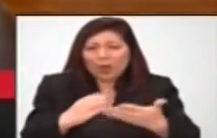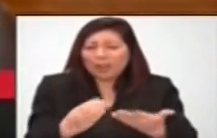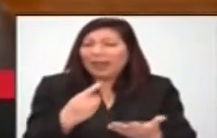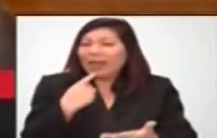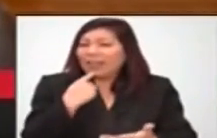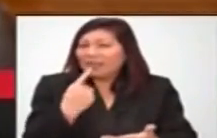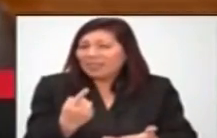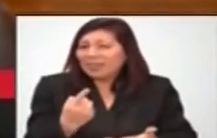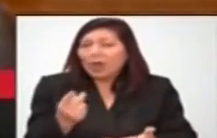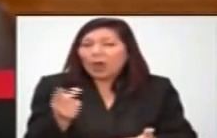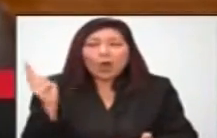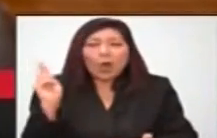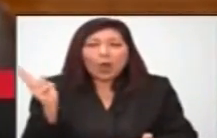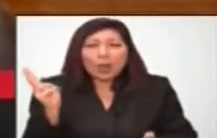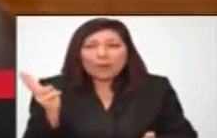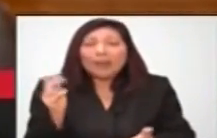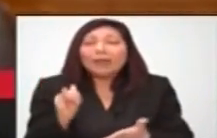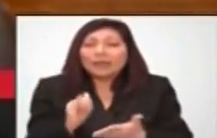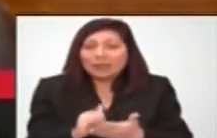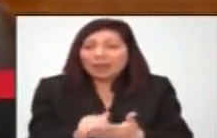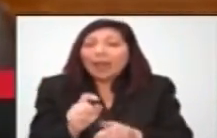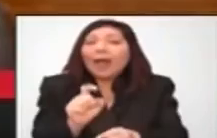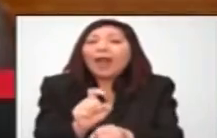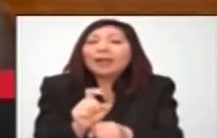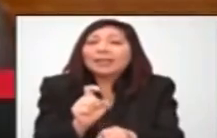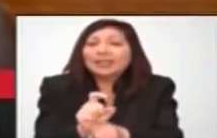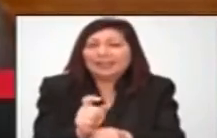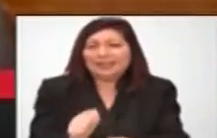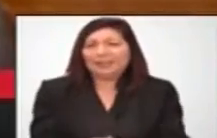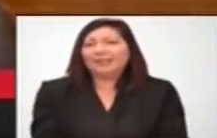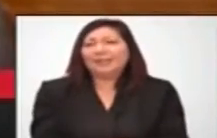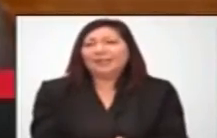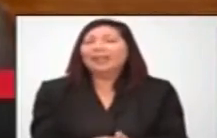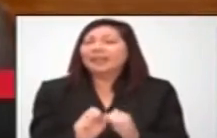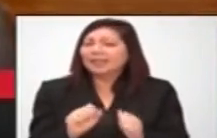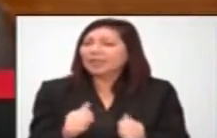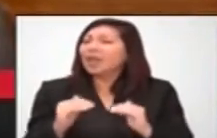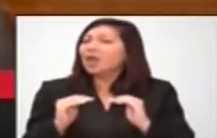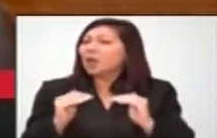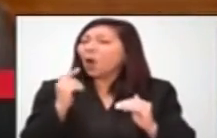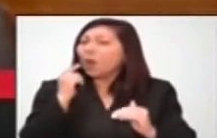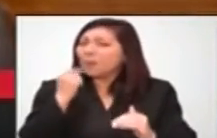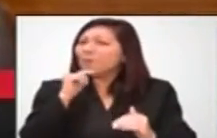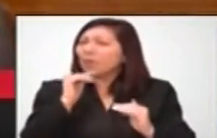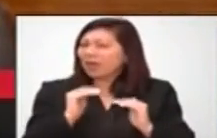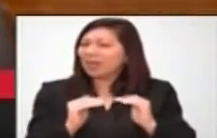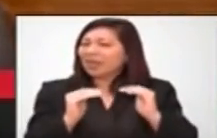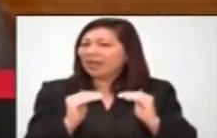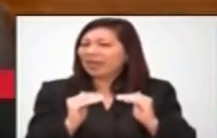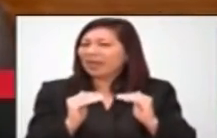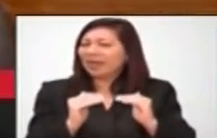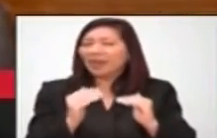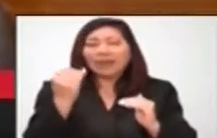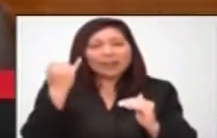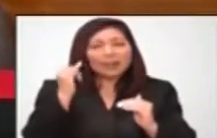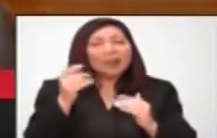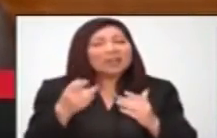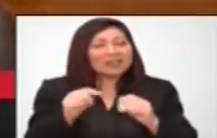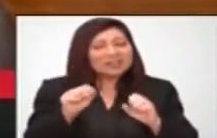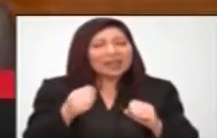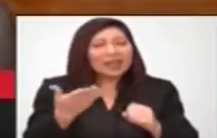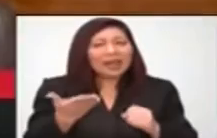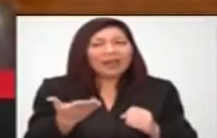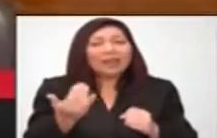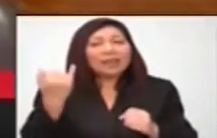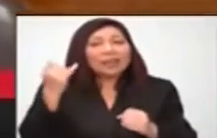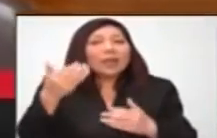le diga a los maestros que hay que enseñar, señora presidenta, que existe igualdad entre hombres y mujeres, que la ideología que existía